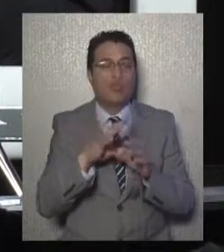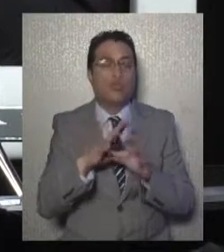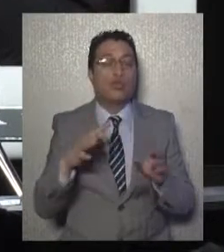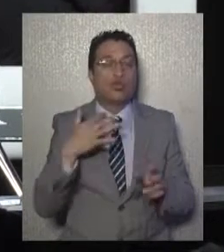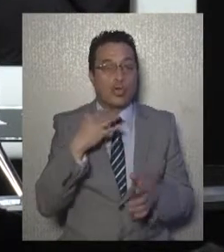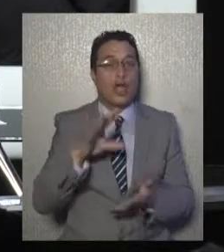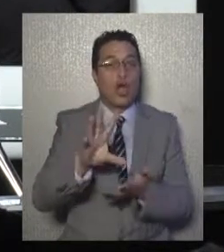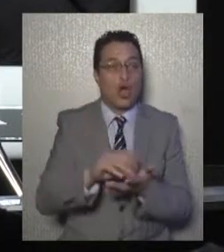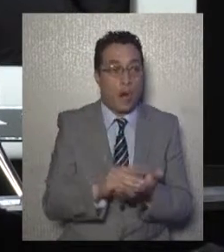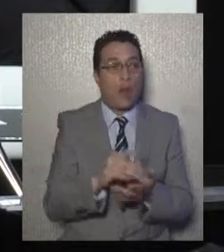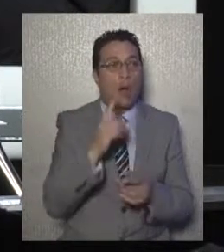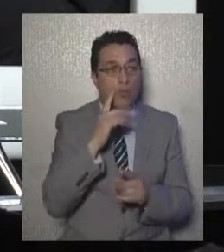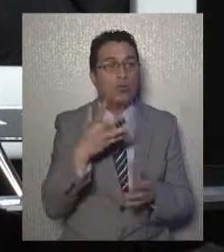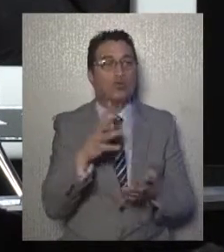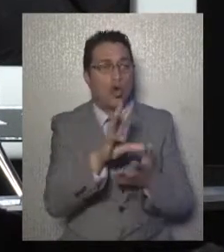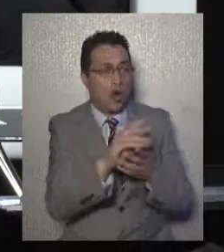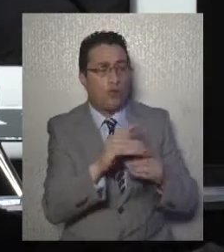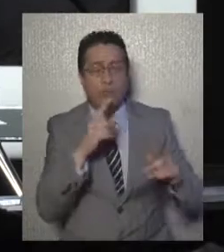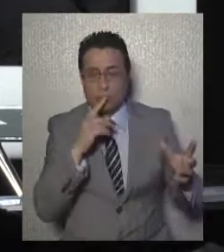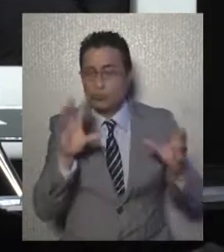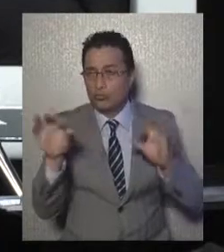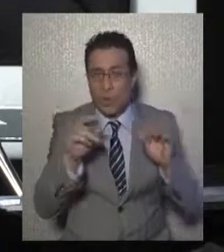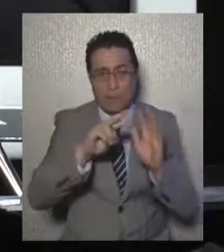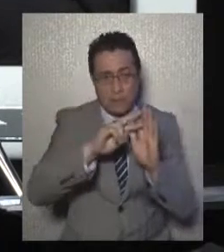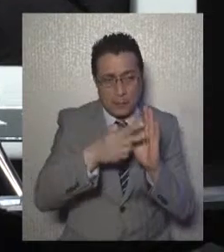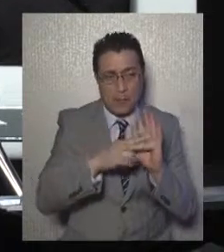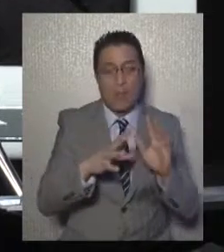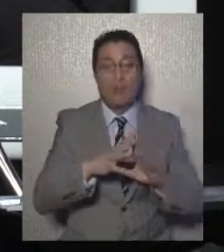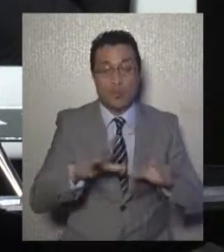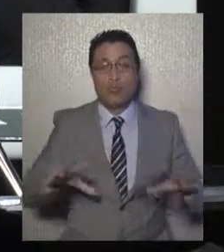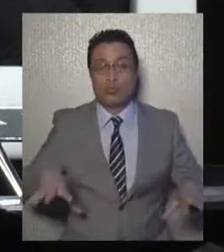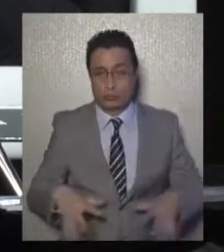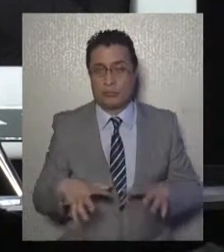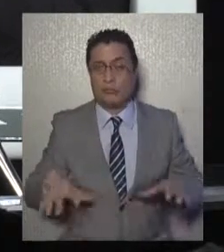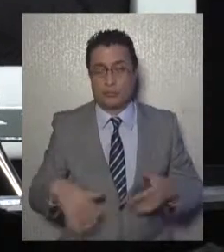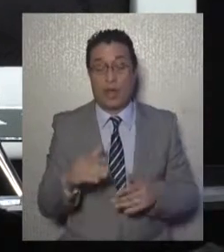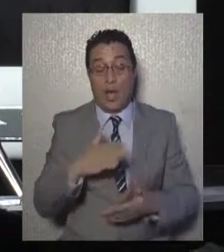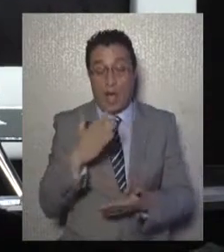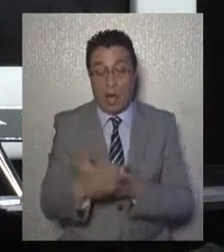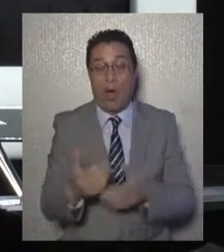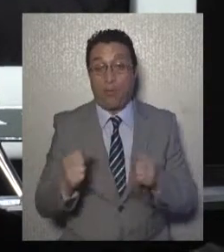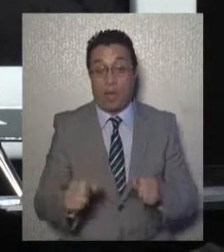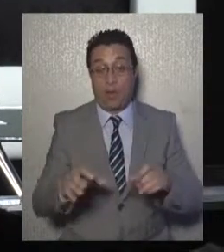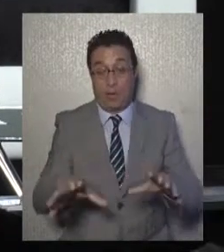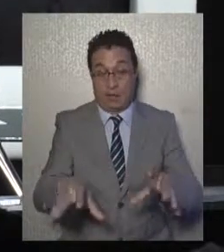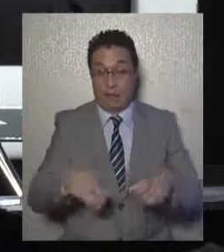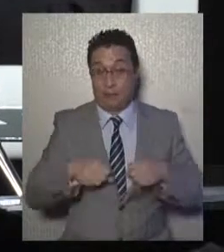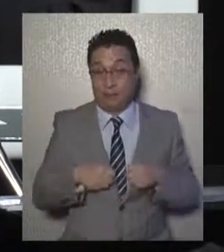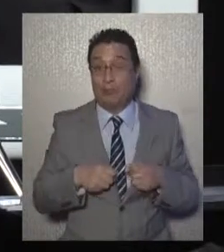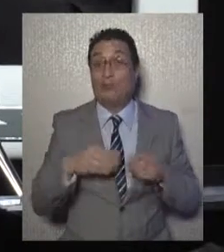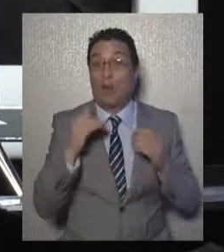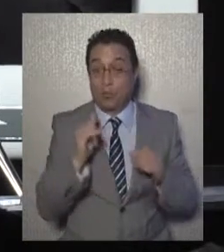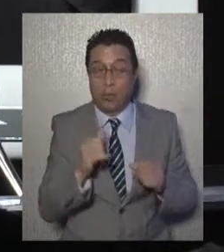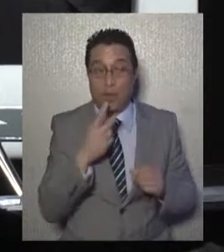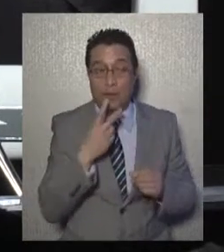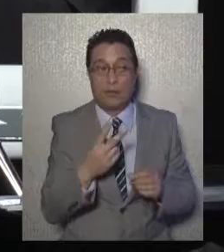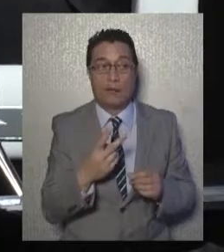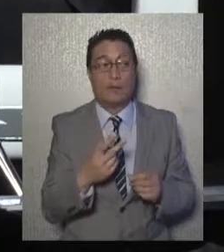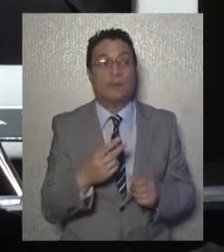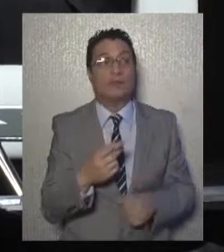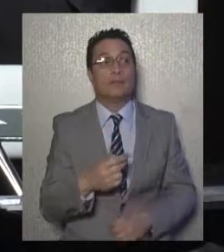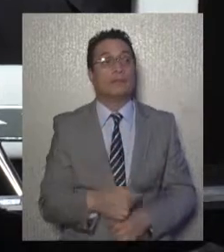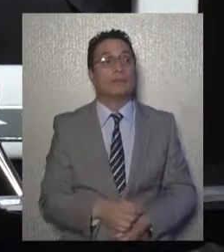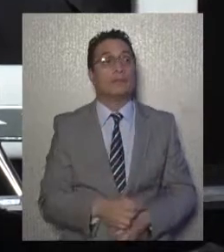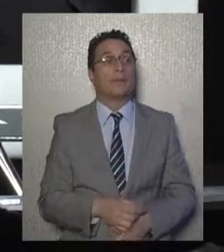hay mucho que replicar, hay mucho que imitar, y por lo tanto hay muchos que han hecho el esfuerzo que nosotros ahora podemos adoptar para poder avanzar en esta dirección. Y la mujer también han estado viendo